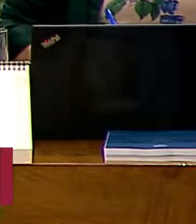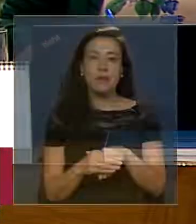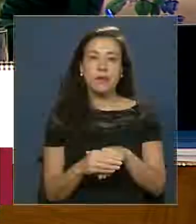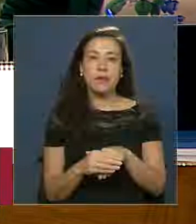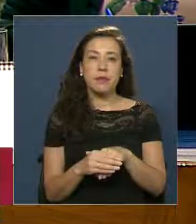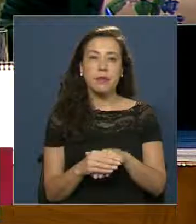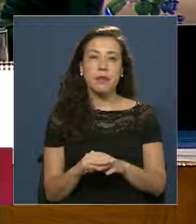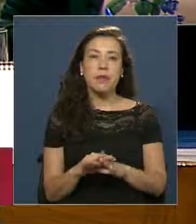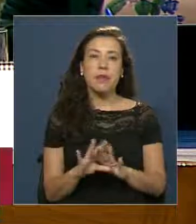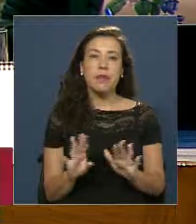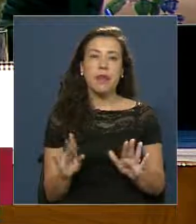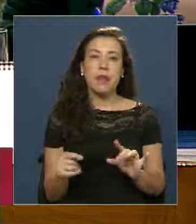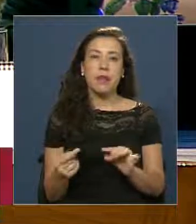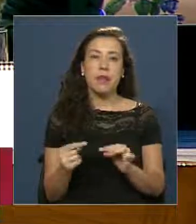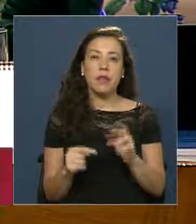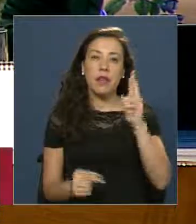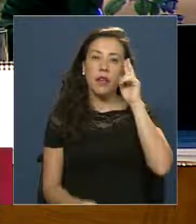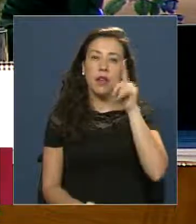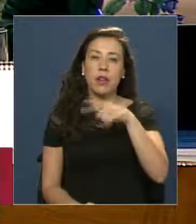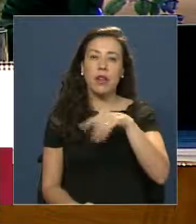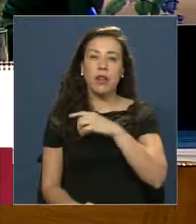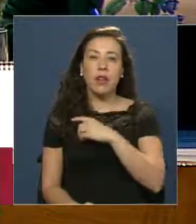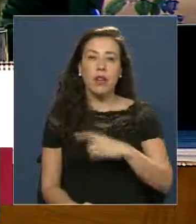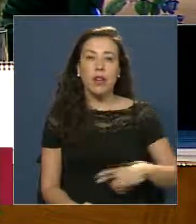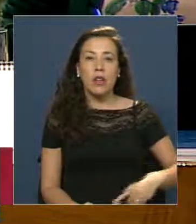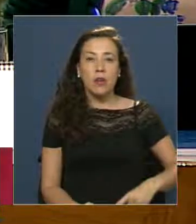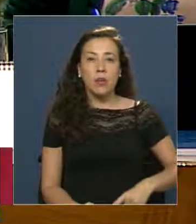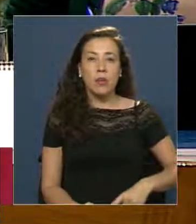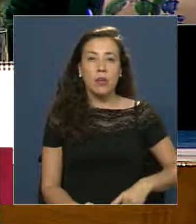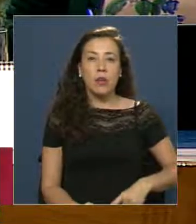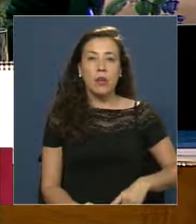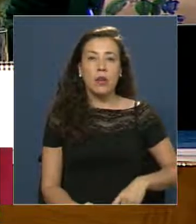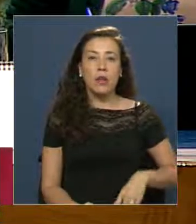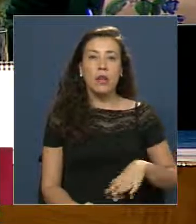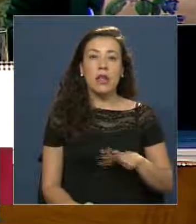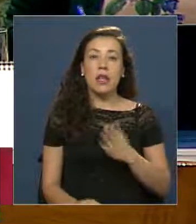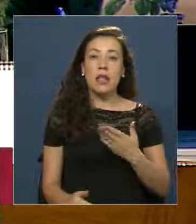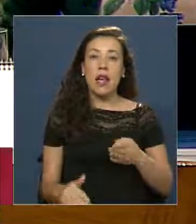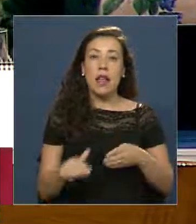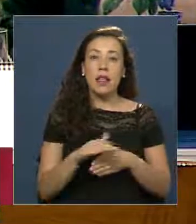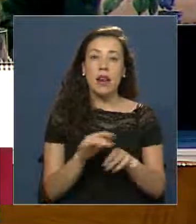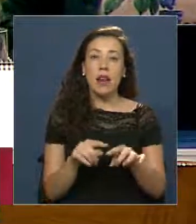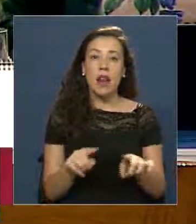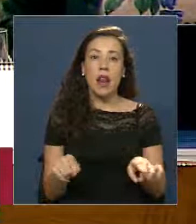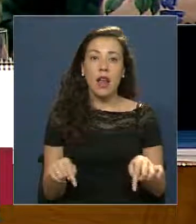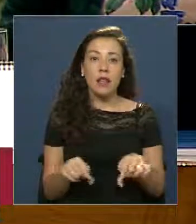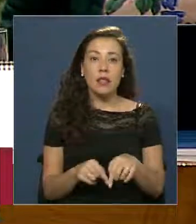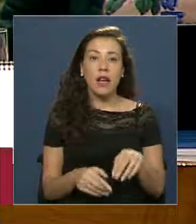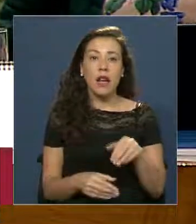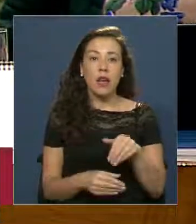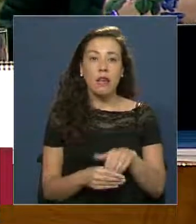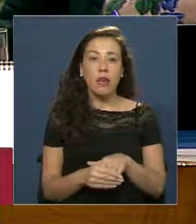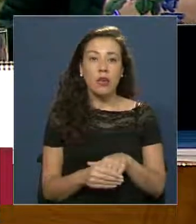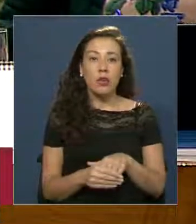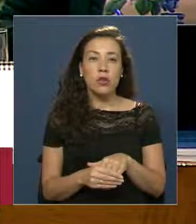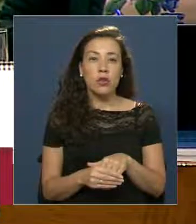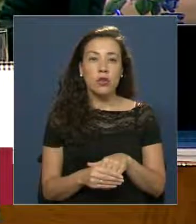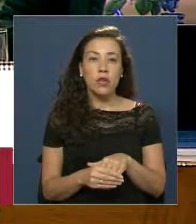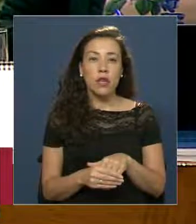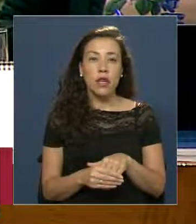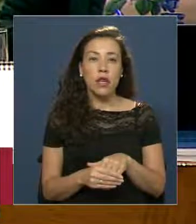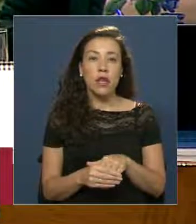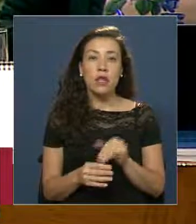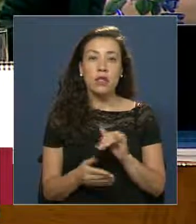debate, recordando a las señoras y señores parlamentarios que se han incorporado a la sala, que se va a votar, en todo caso, de